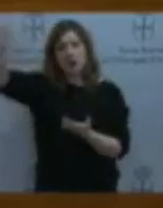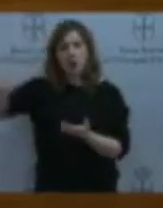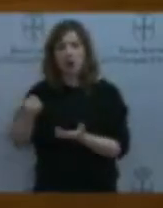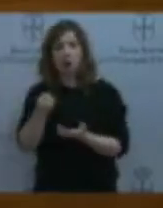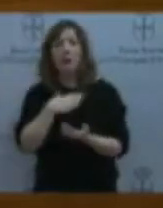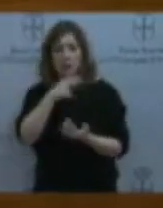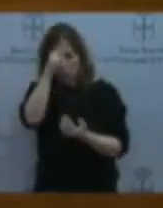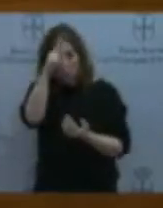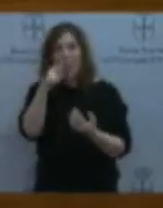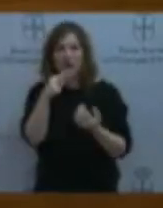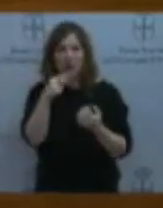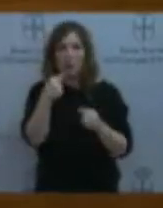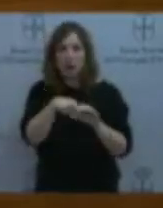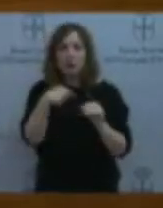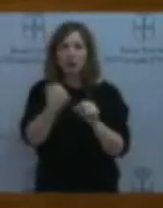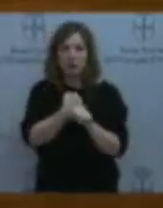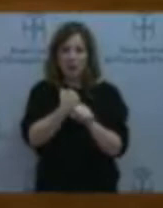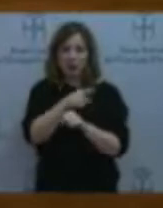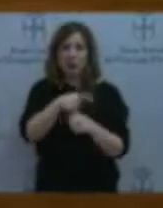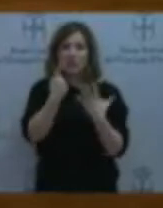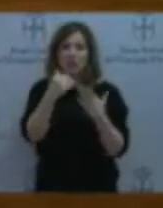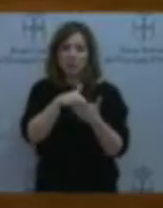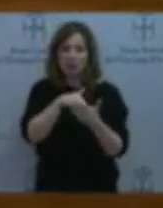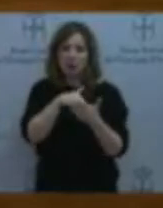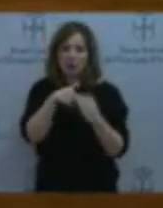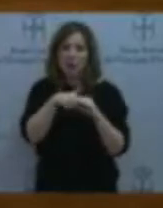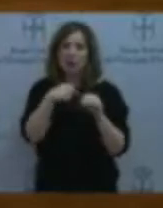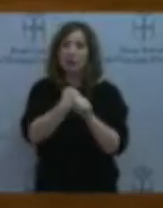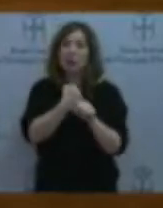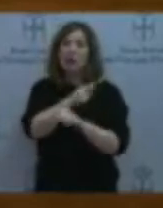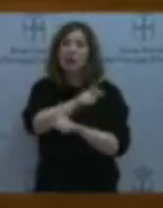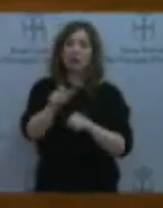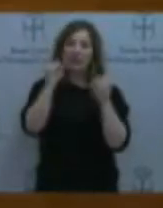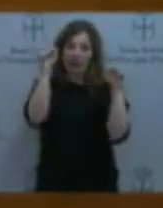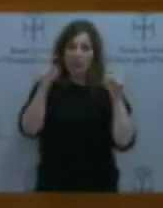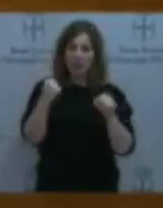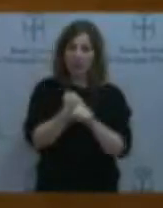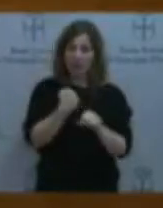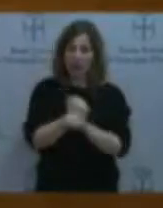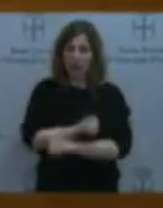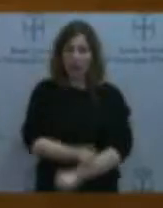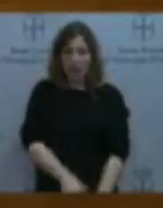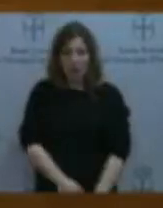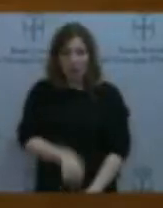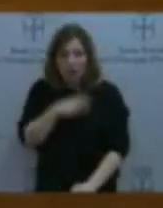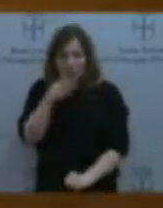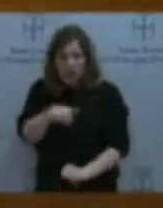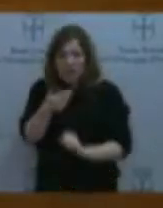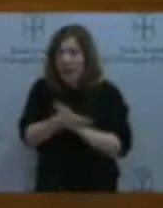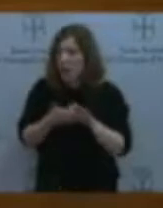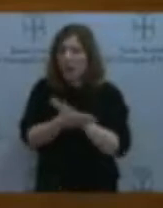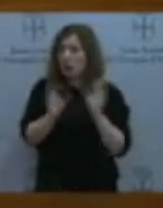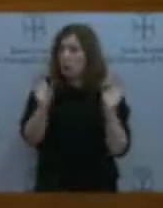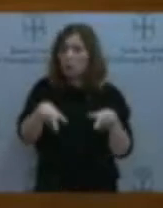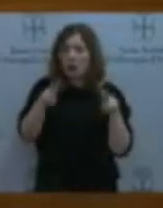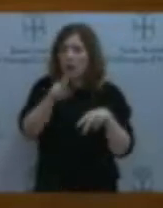los 6.000, por ejemplo, puestos de trabajo de las trabajadoras de Alimerca, de las que nunca nadie habla. A mí me preocupan